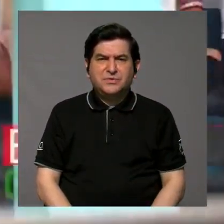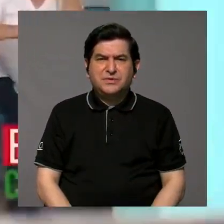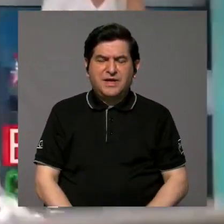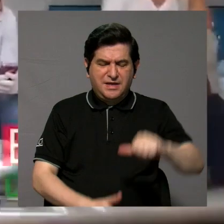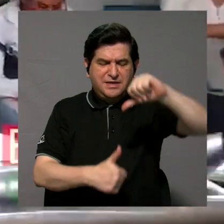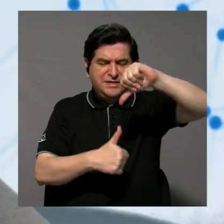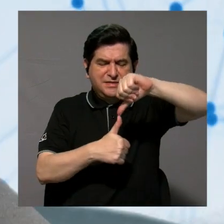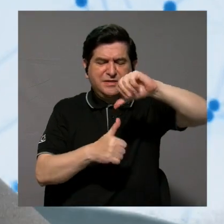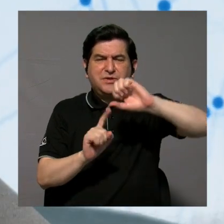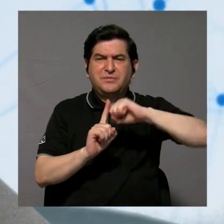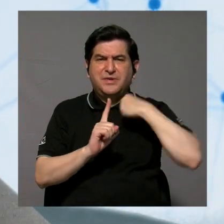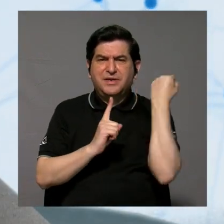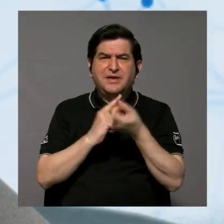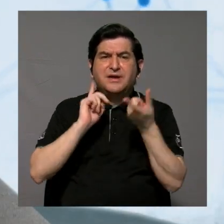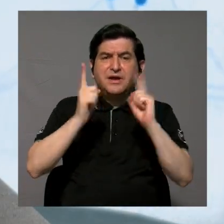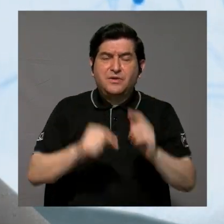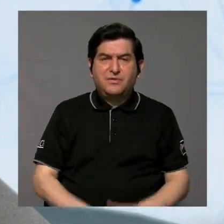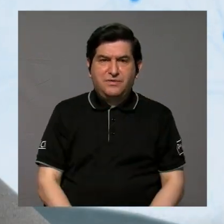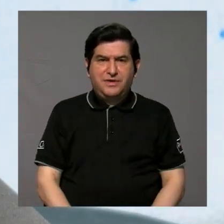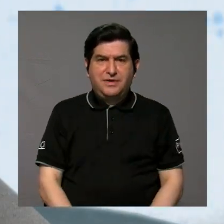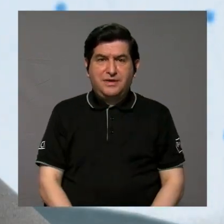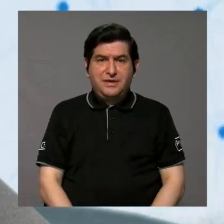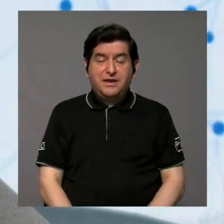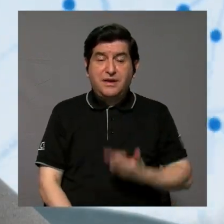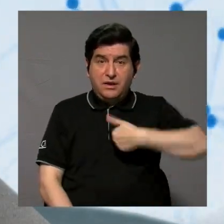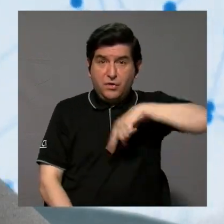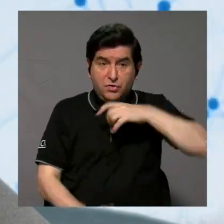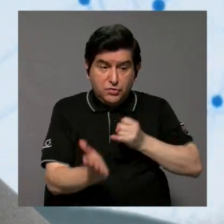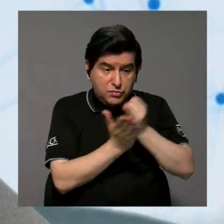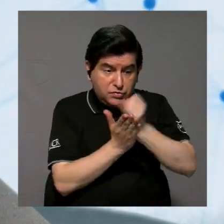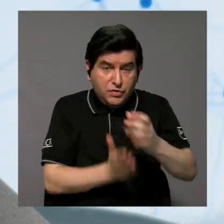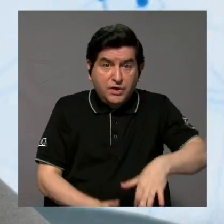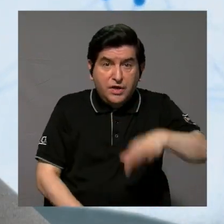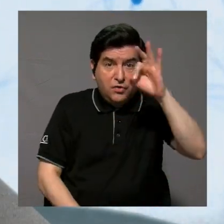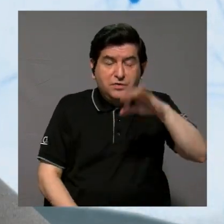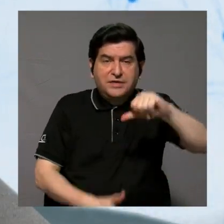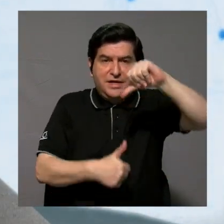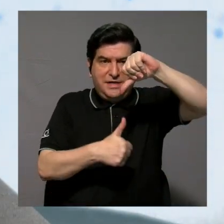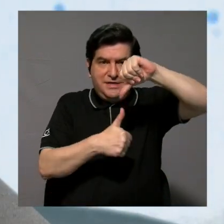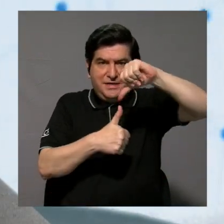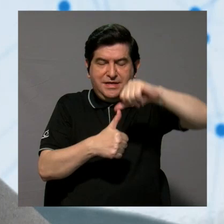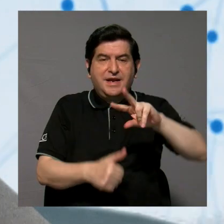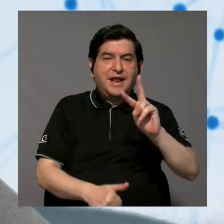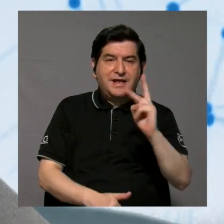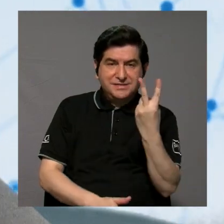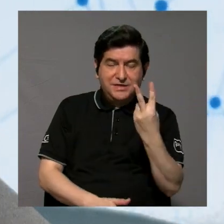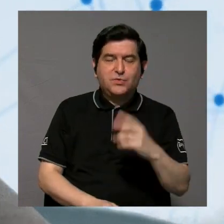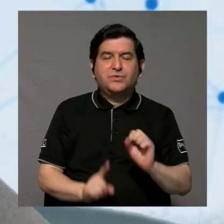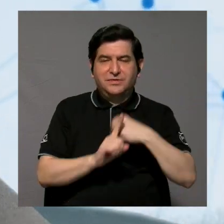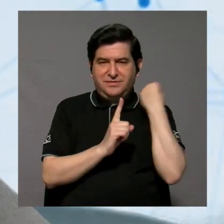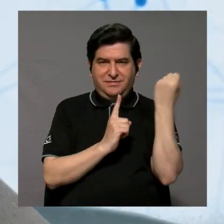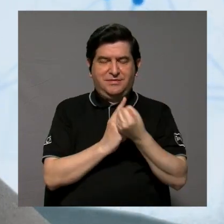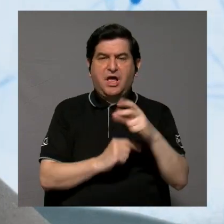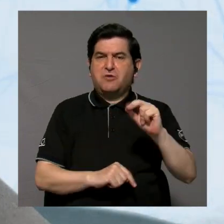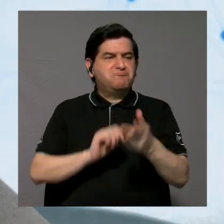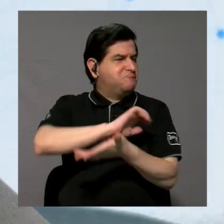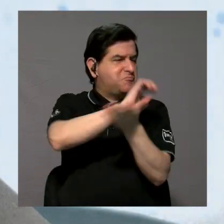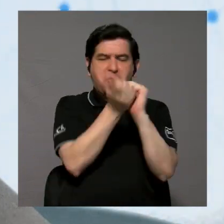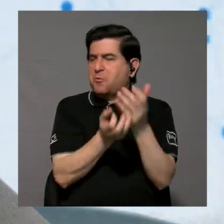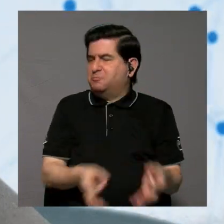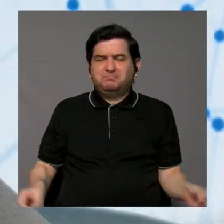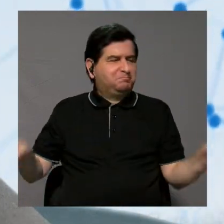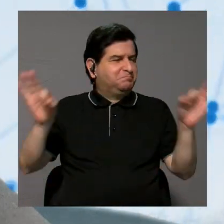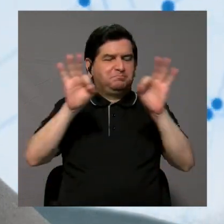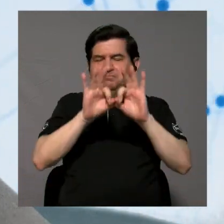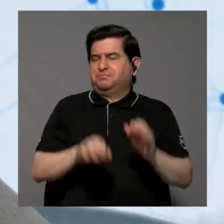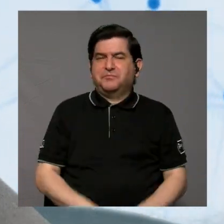encontró Centroamérica? Encontramos después en nuestra investigación que Centroamérica se va a quedar en el segundo ámbito, es decir, no hubo cambios sustanciales,